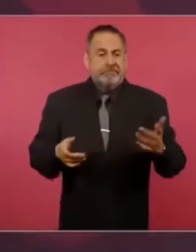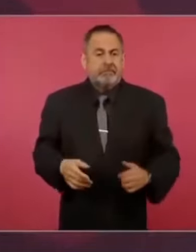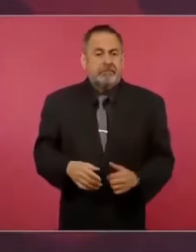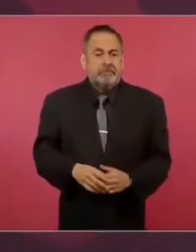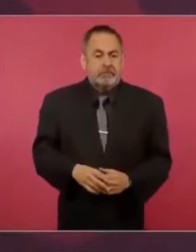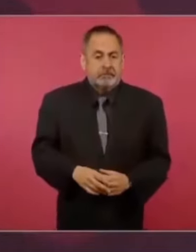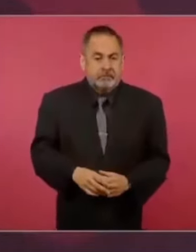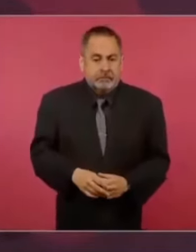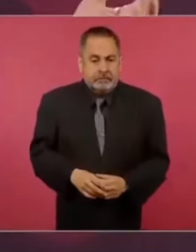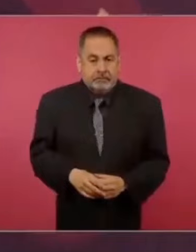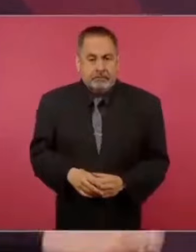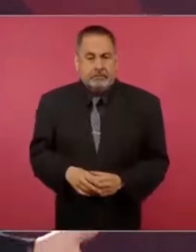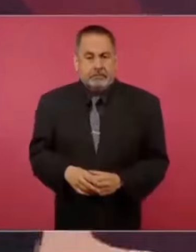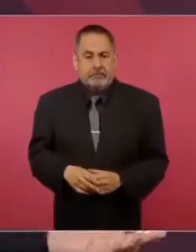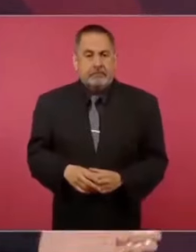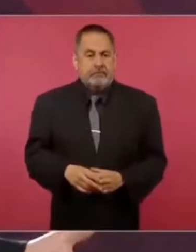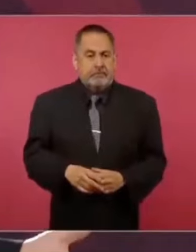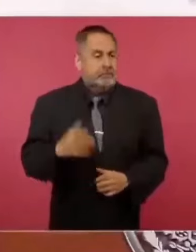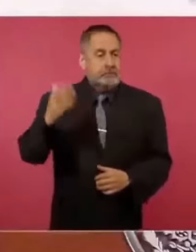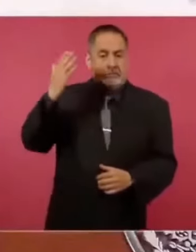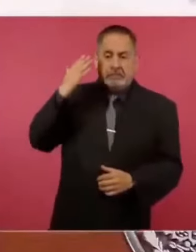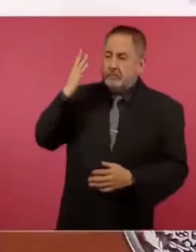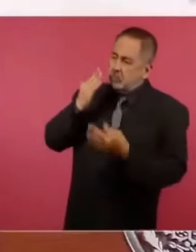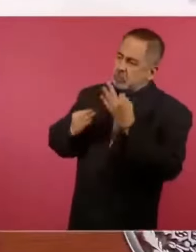que antes nos